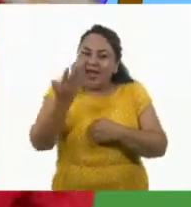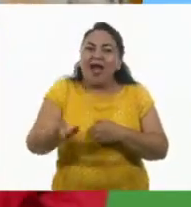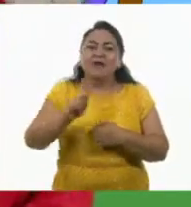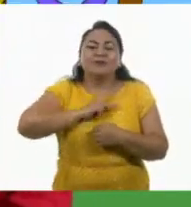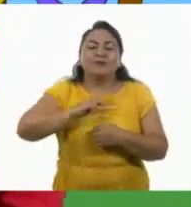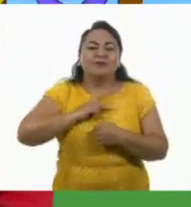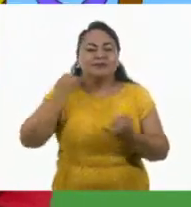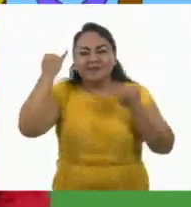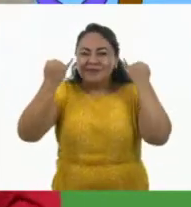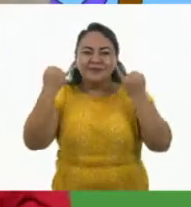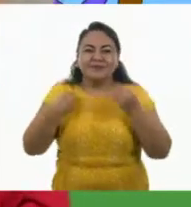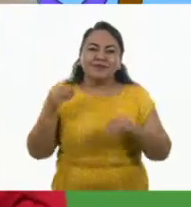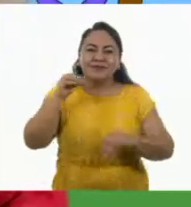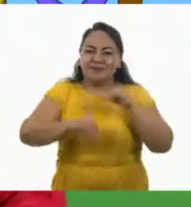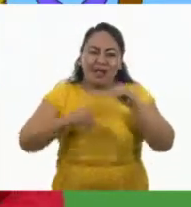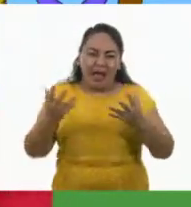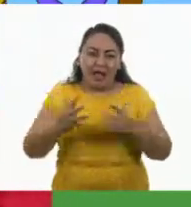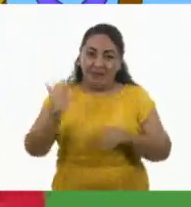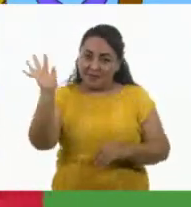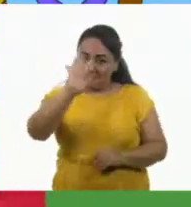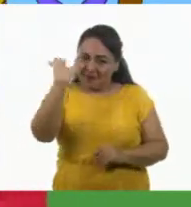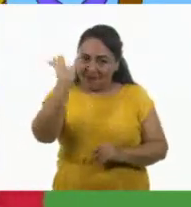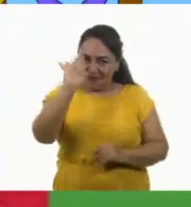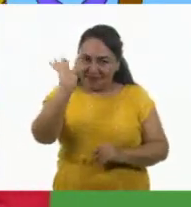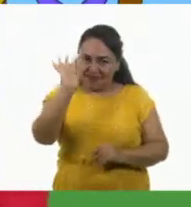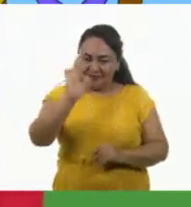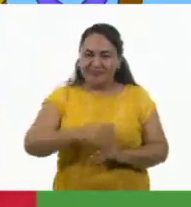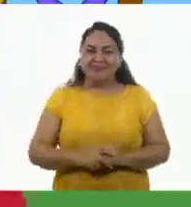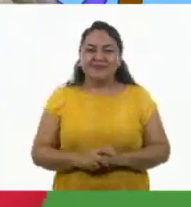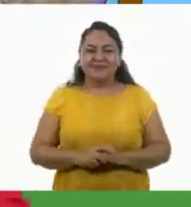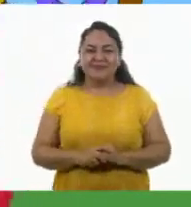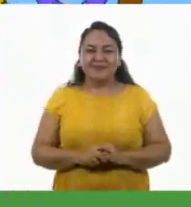mis propios juguetes. ¡Hasta la próxima!